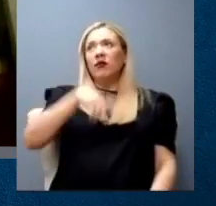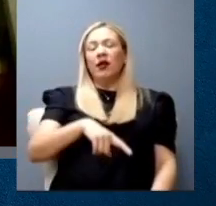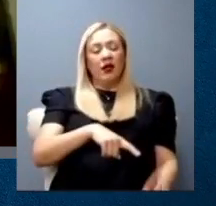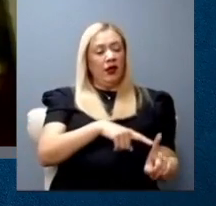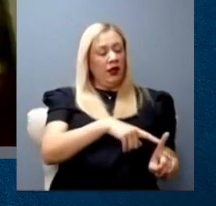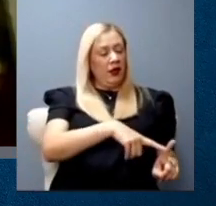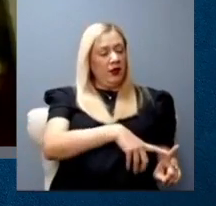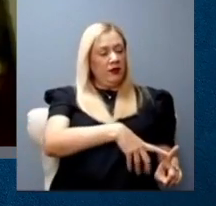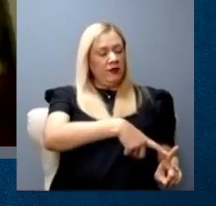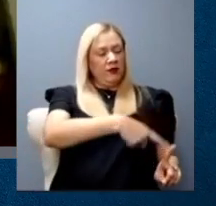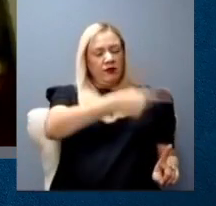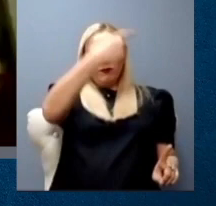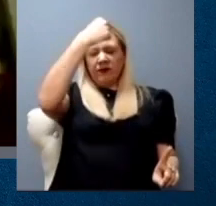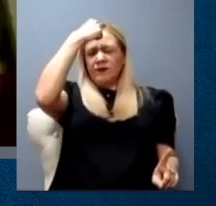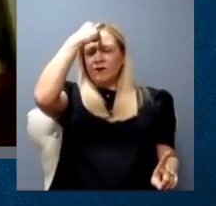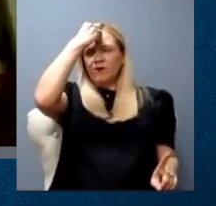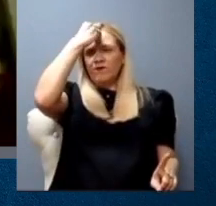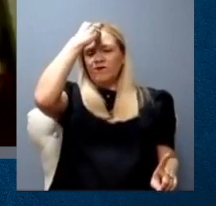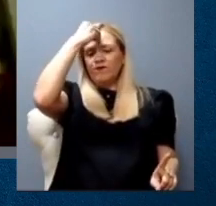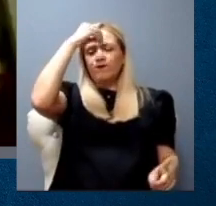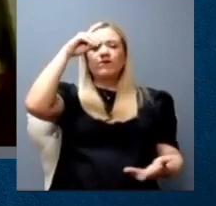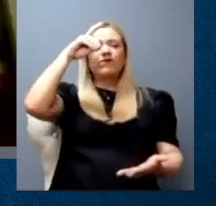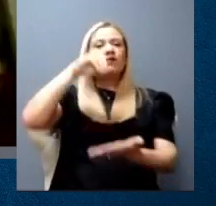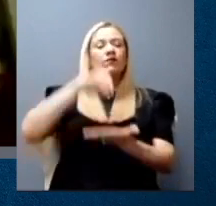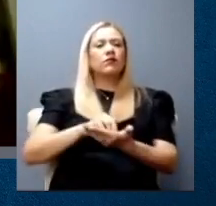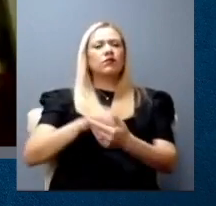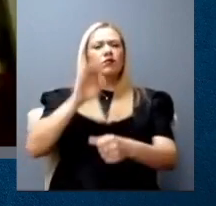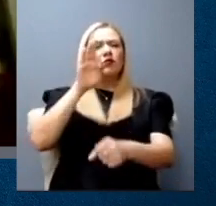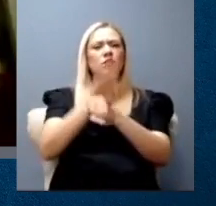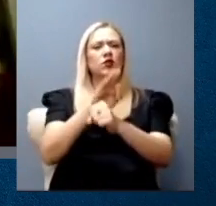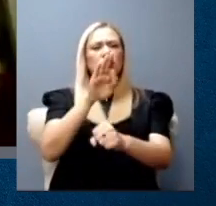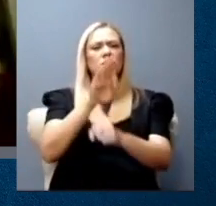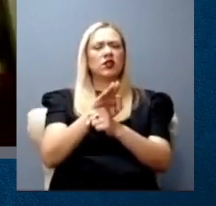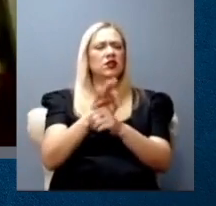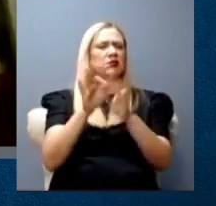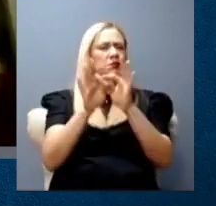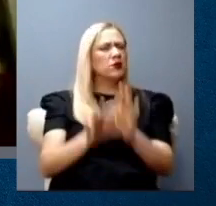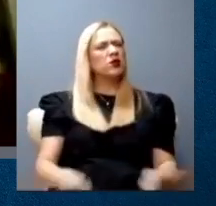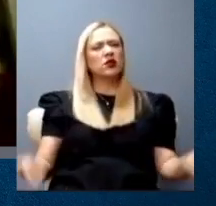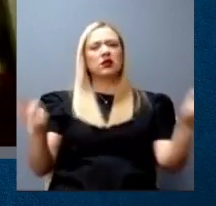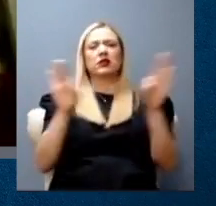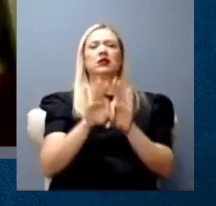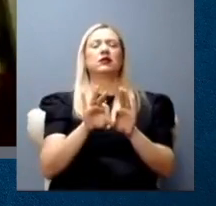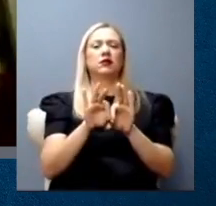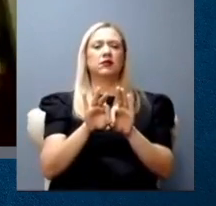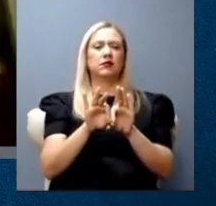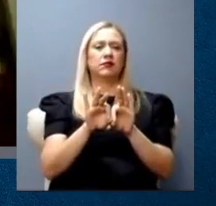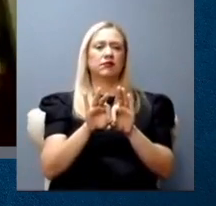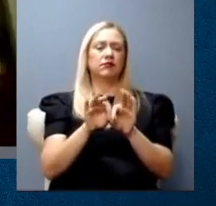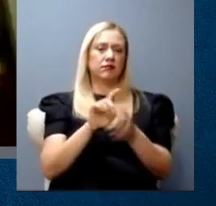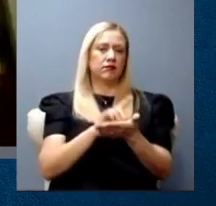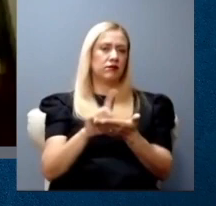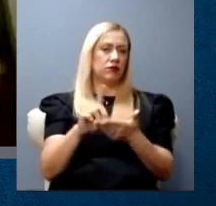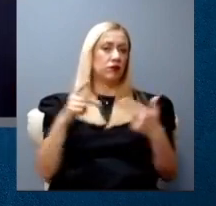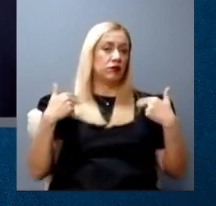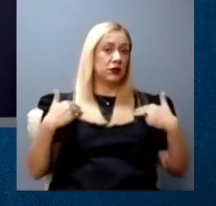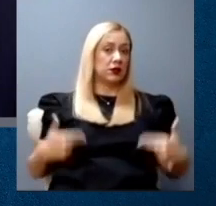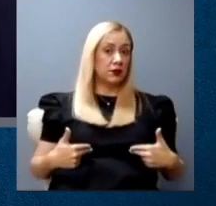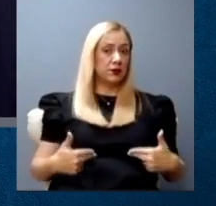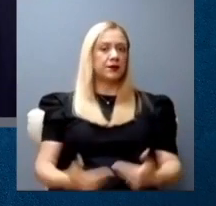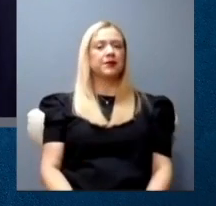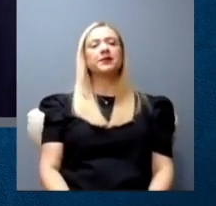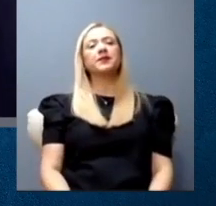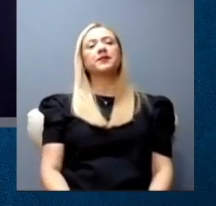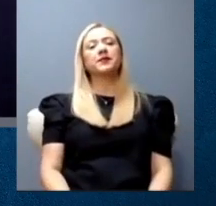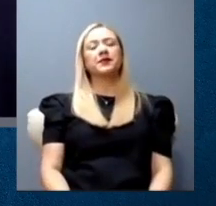como la protección de los derechos humanos como un propósito fundamental de la propia organización.